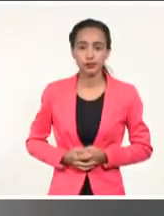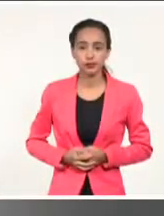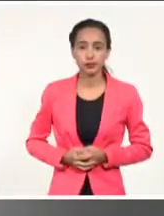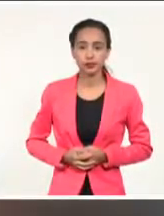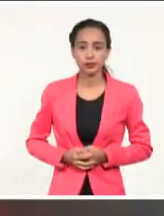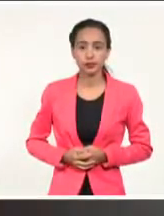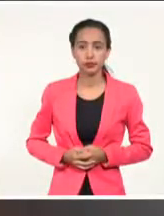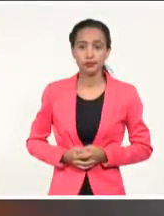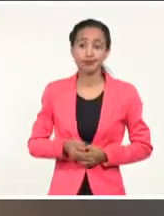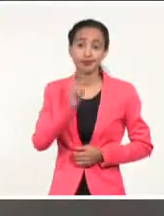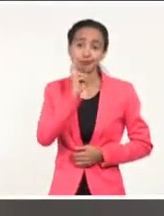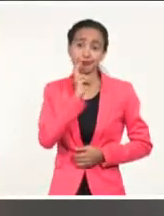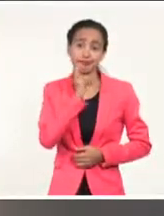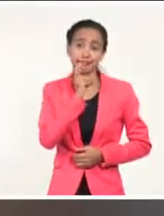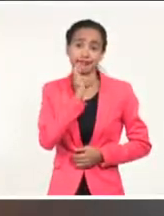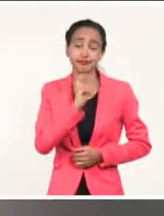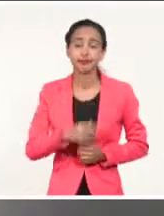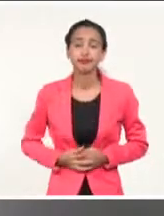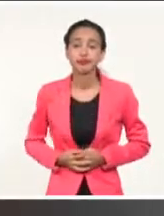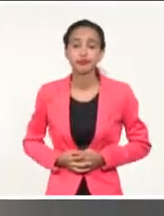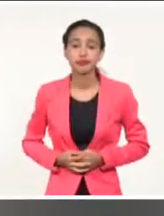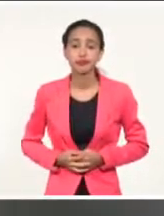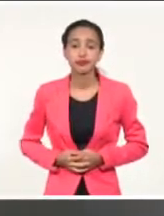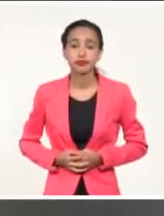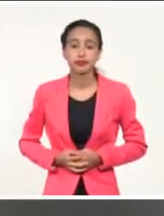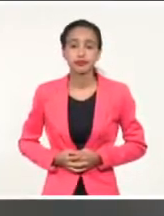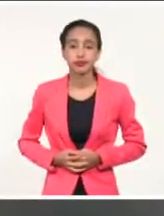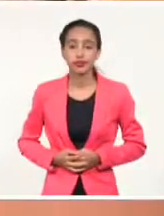Sani, nicht schüchtern sein. Schau mal rein hier. Levi, willkommen.